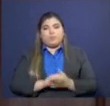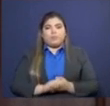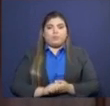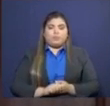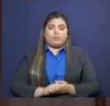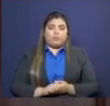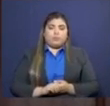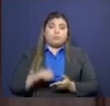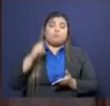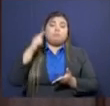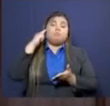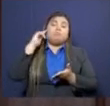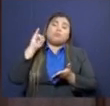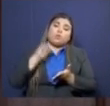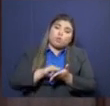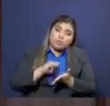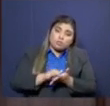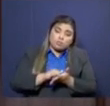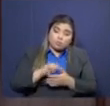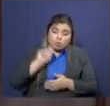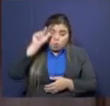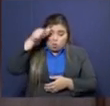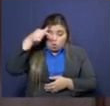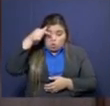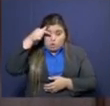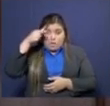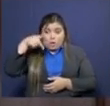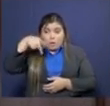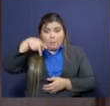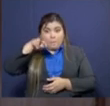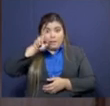Es por ello que este gobierno